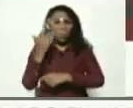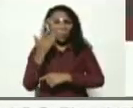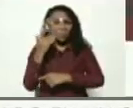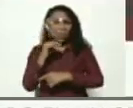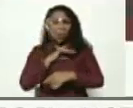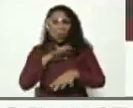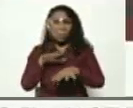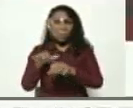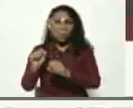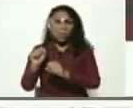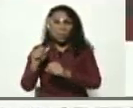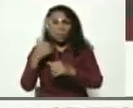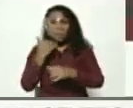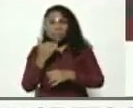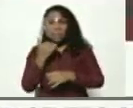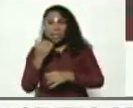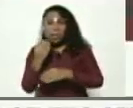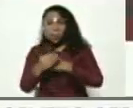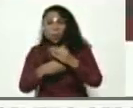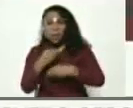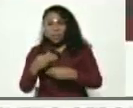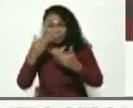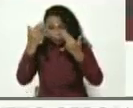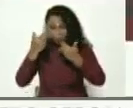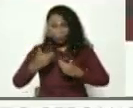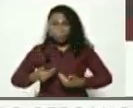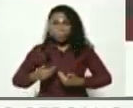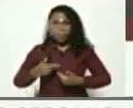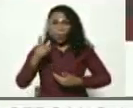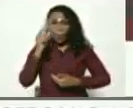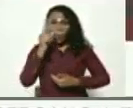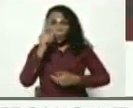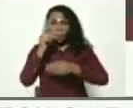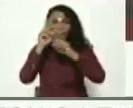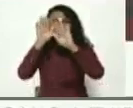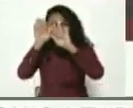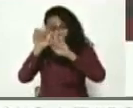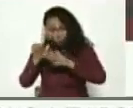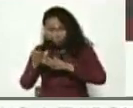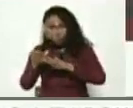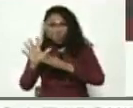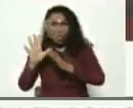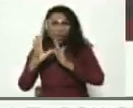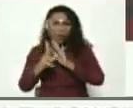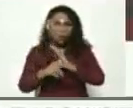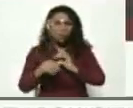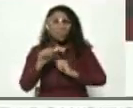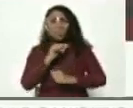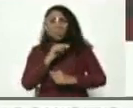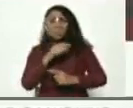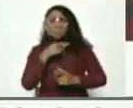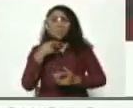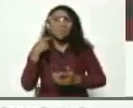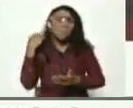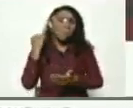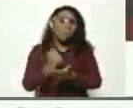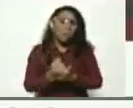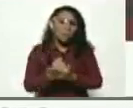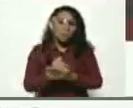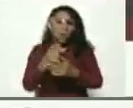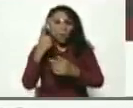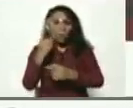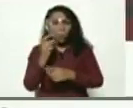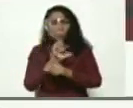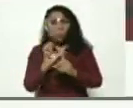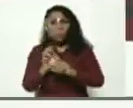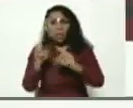imperio que casi los degrada de su ser, hombres inclinados al robo, sanguinarios, suicidas, cubiertos por lo común de